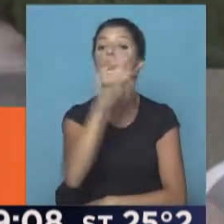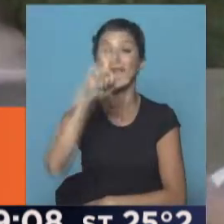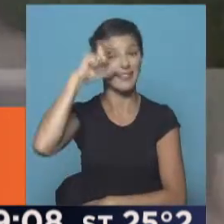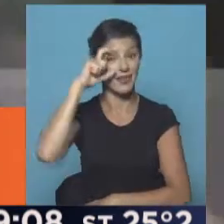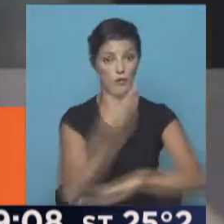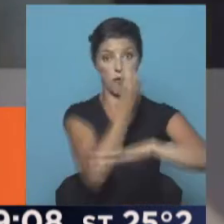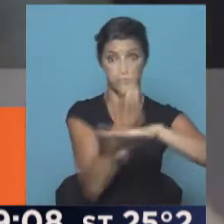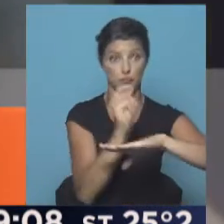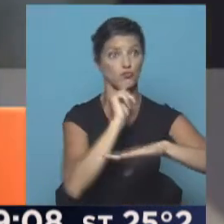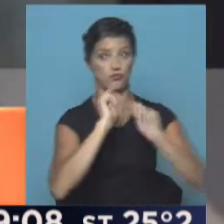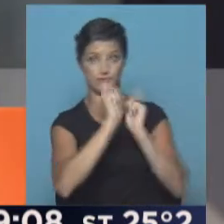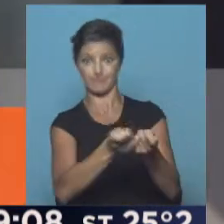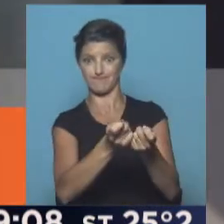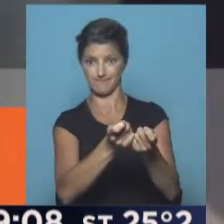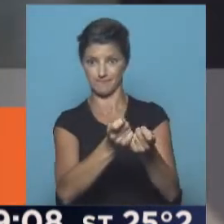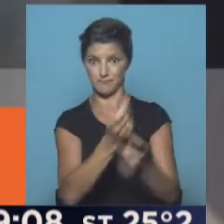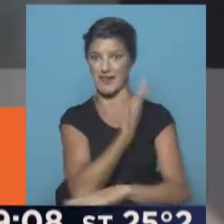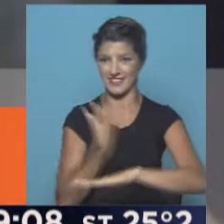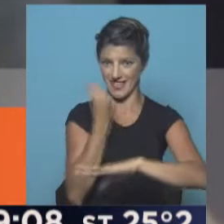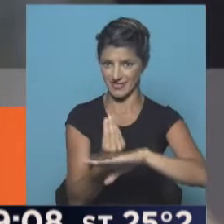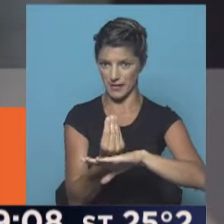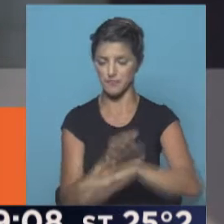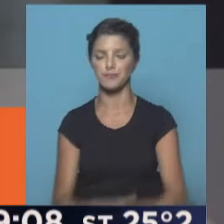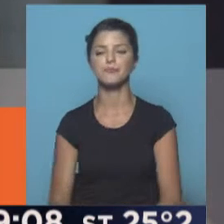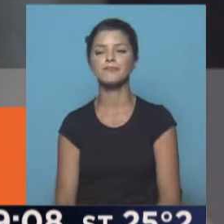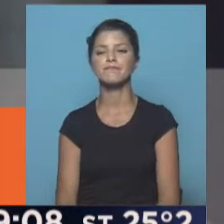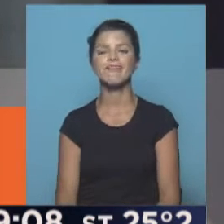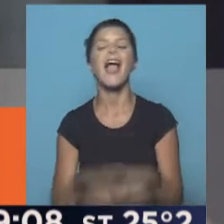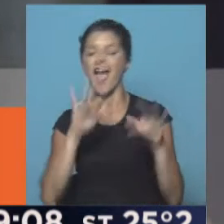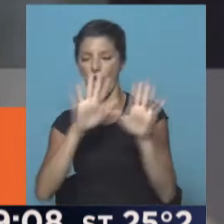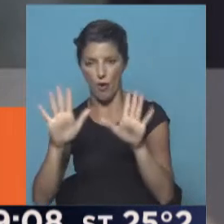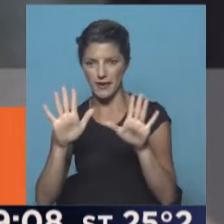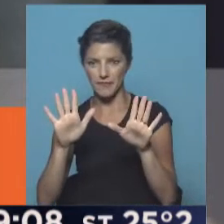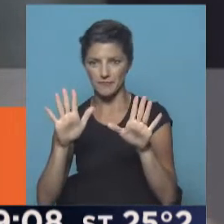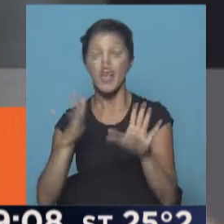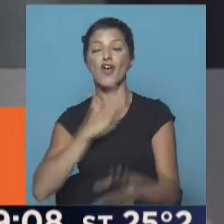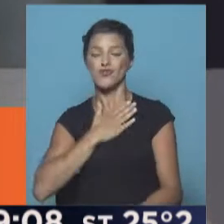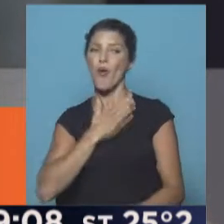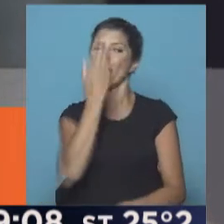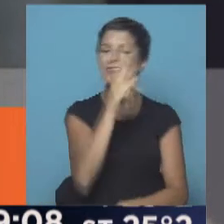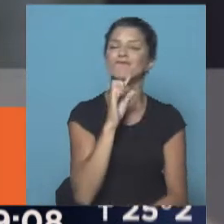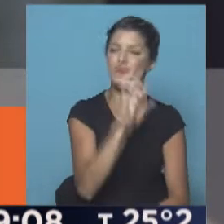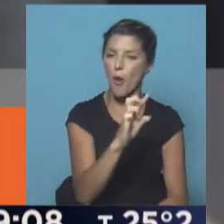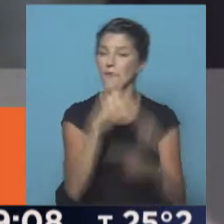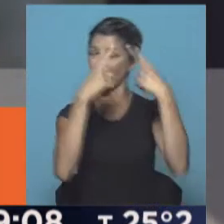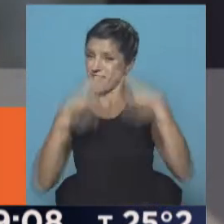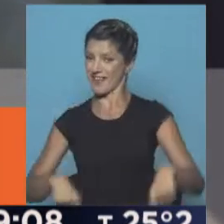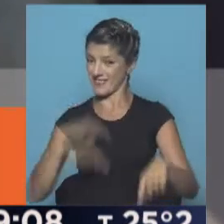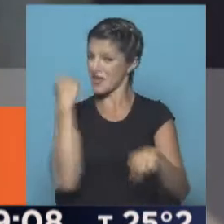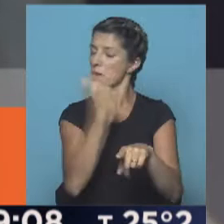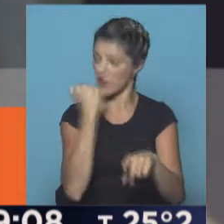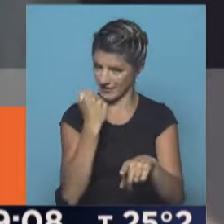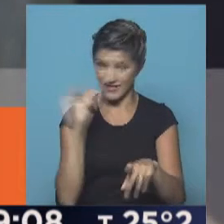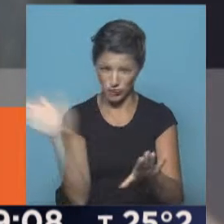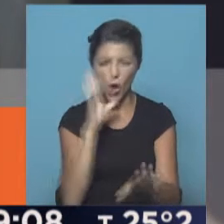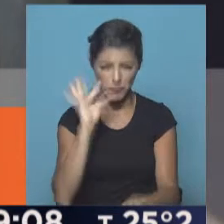enero. Ahora bien, no es secreto que el presidente electo y yo tenemos diferencias muy significativas, pero